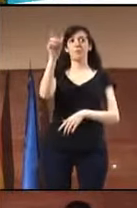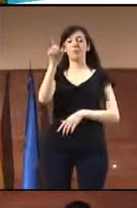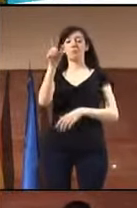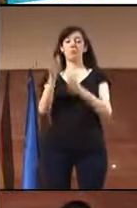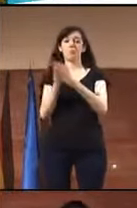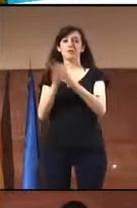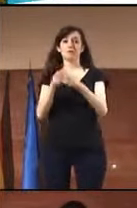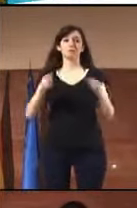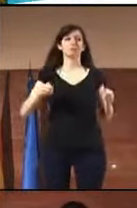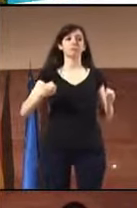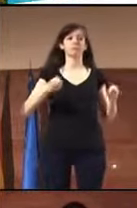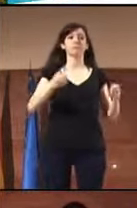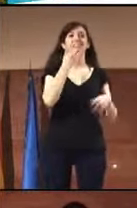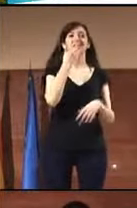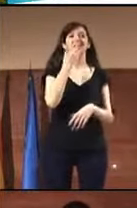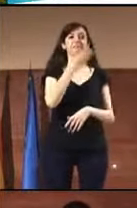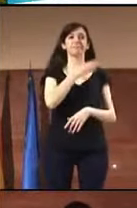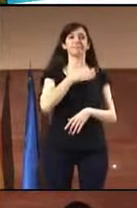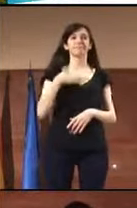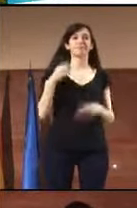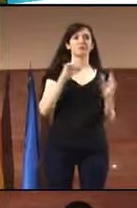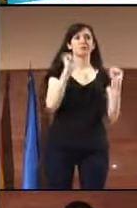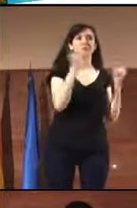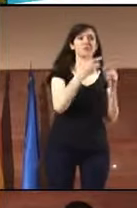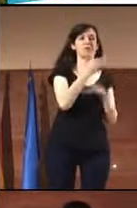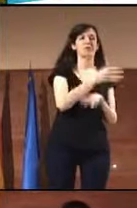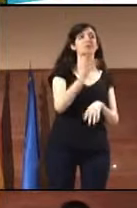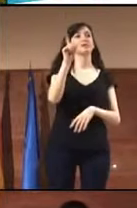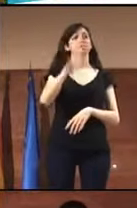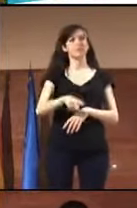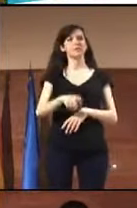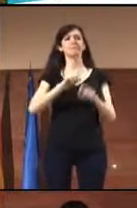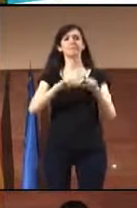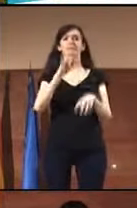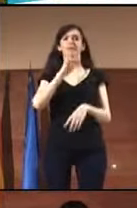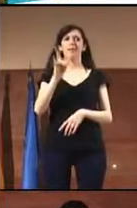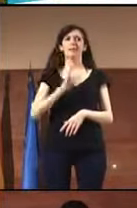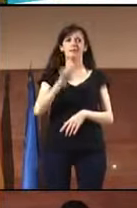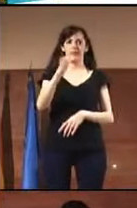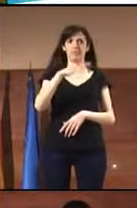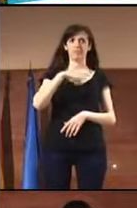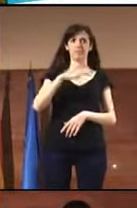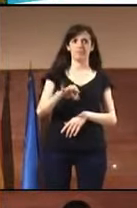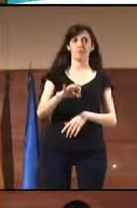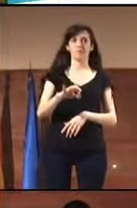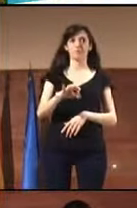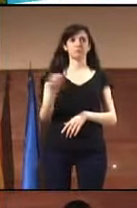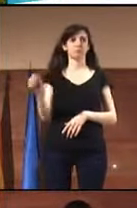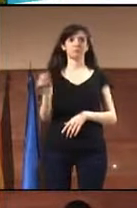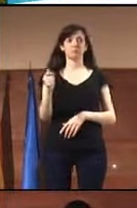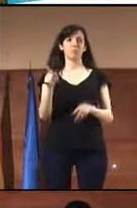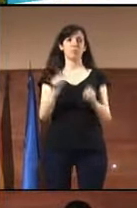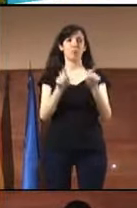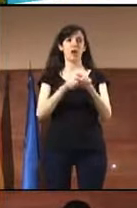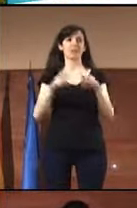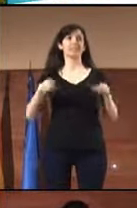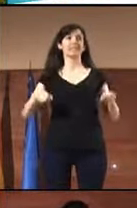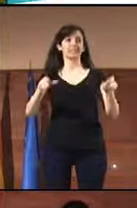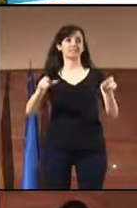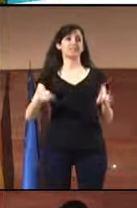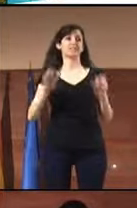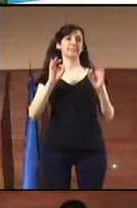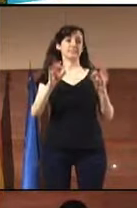necesitas ir a una reunión. O también existe la posibilidad eléctrica, ¿eh? Estas sillas pueden tener su mecanismo eléctrico y moverse como una silla eléctrica. Es otra